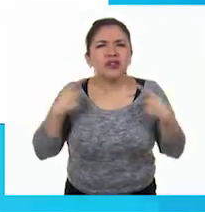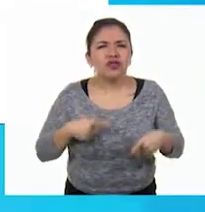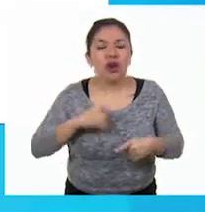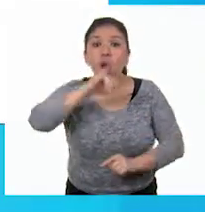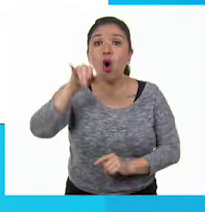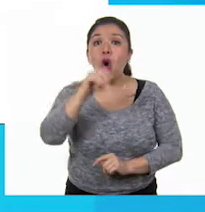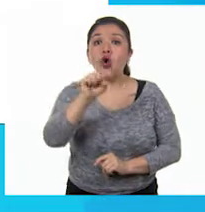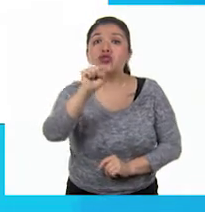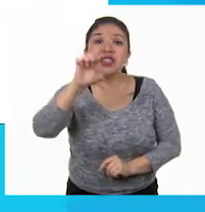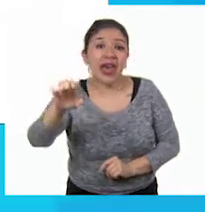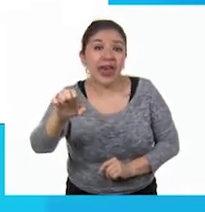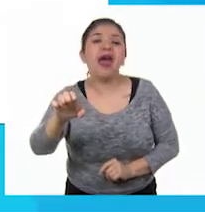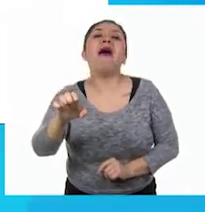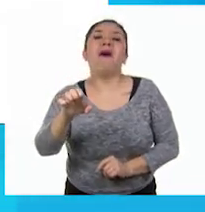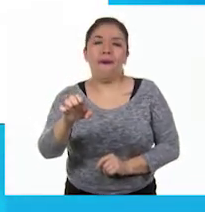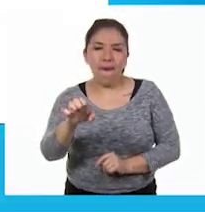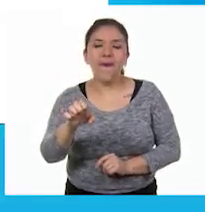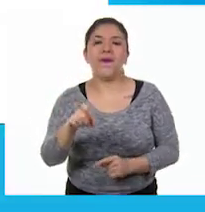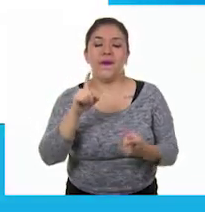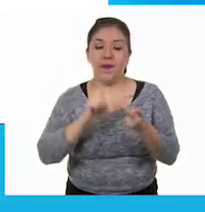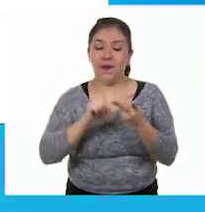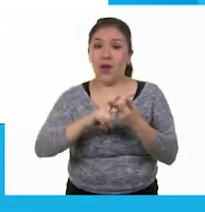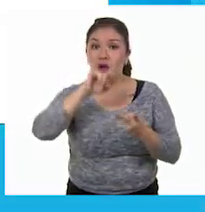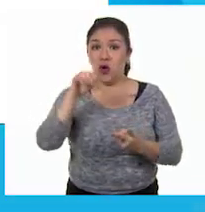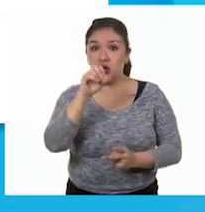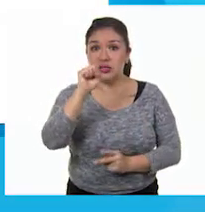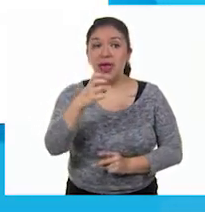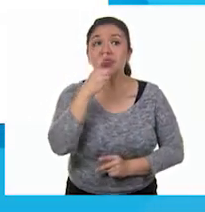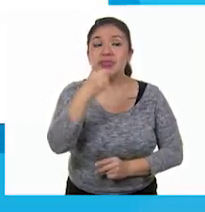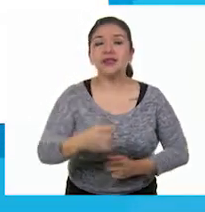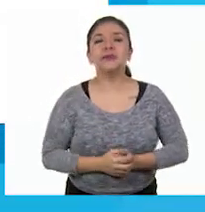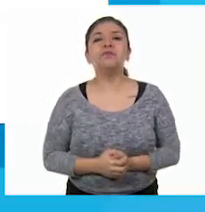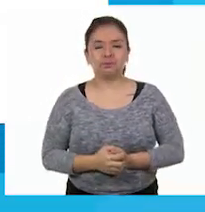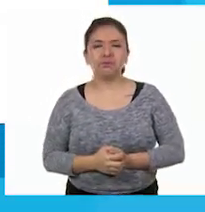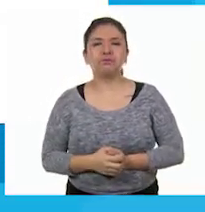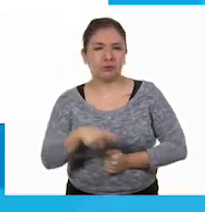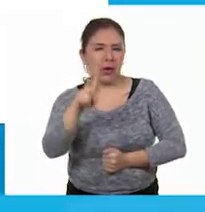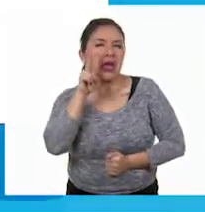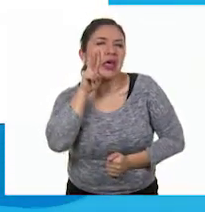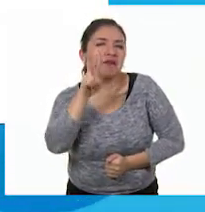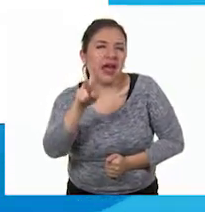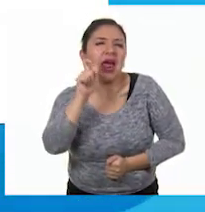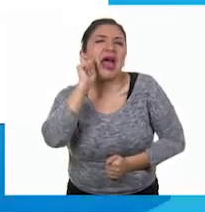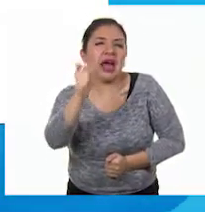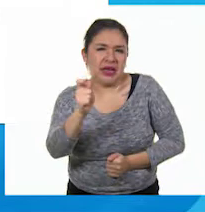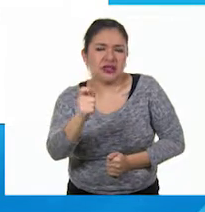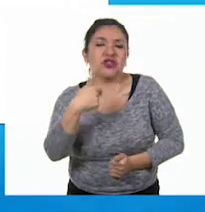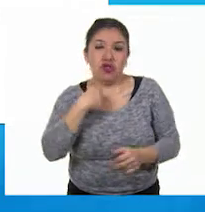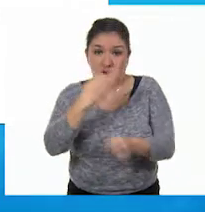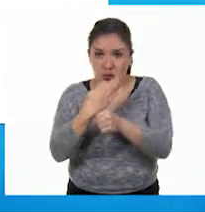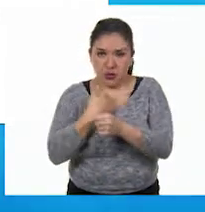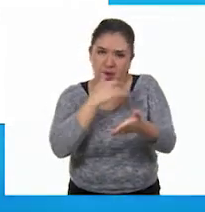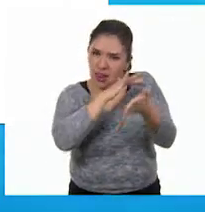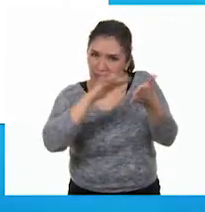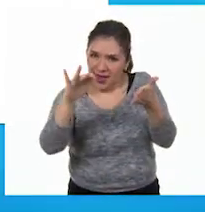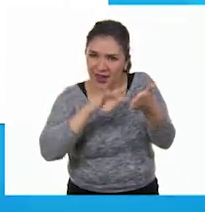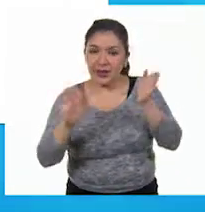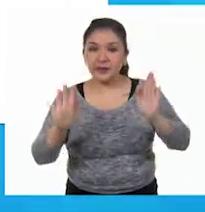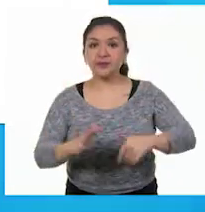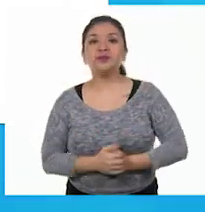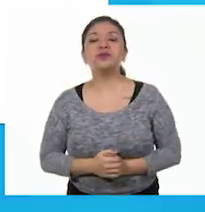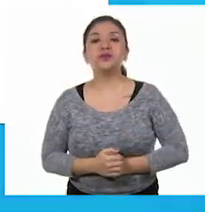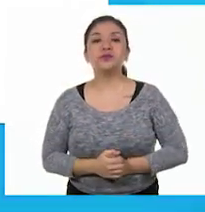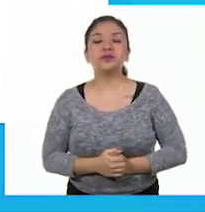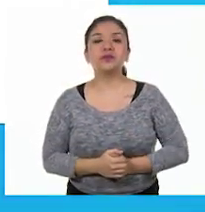de José. De José. José nos dice lo siguiente. Vamos a ver, me voy a permitir leerla yo, Mariana. Claro que sí, maestra.